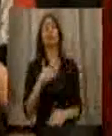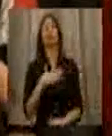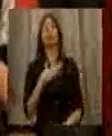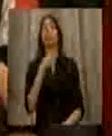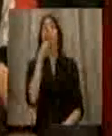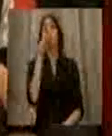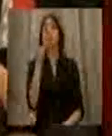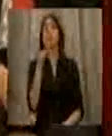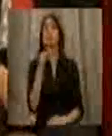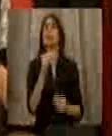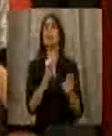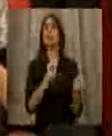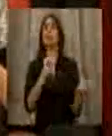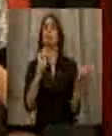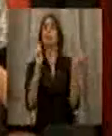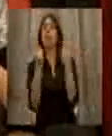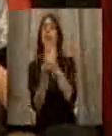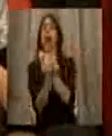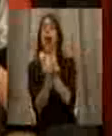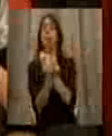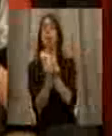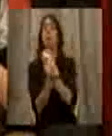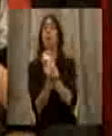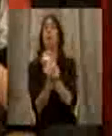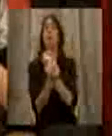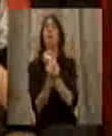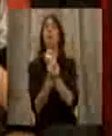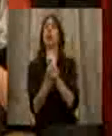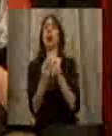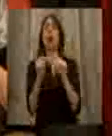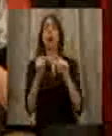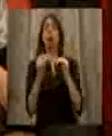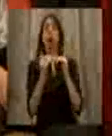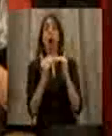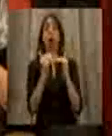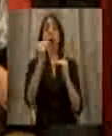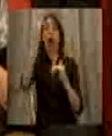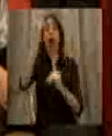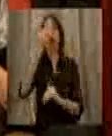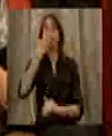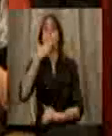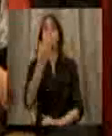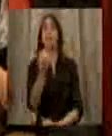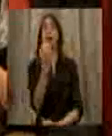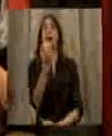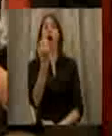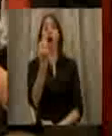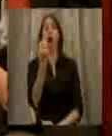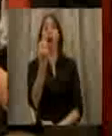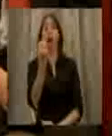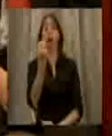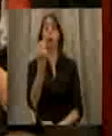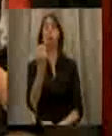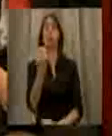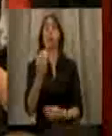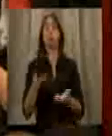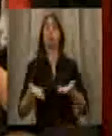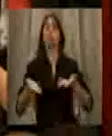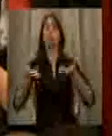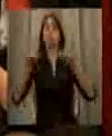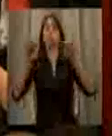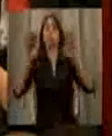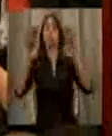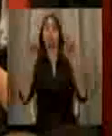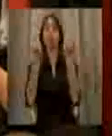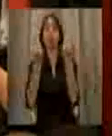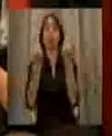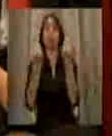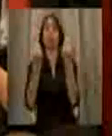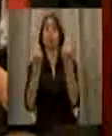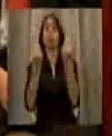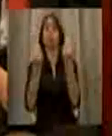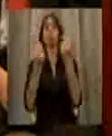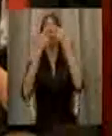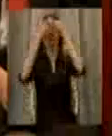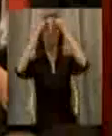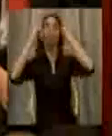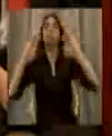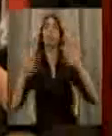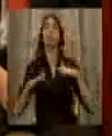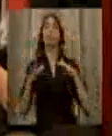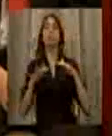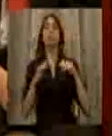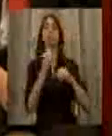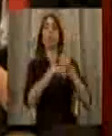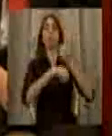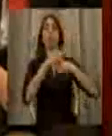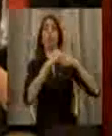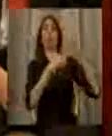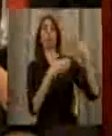el cambio de la tendencia a mejorar es sustancialmente mejor, especialmente con los esfuerzos de los